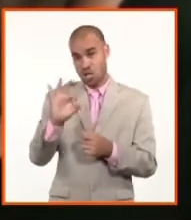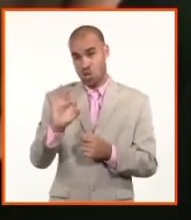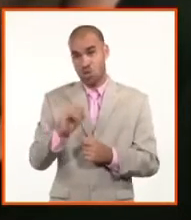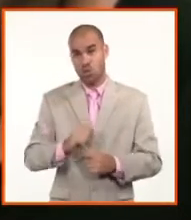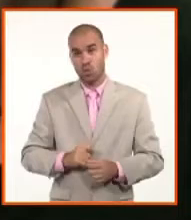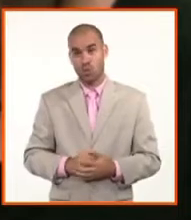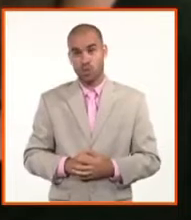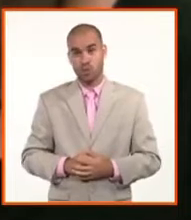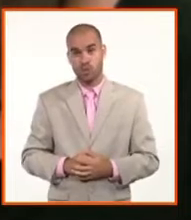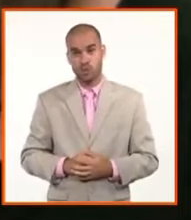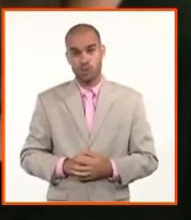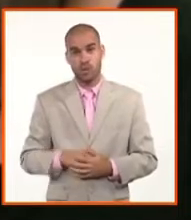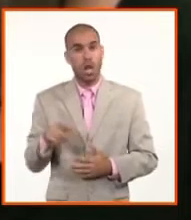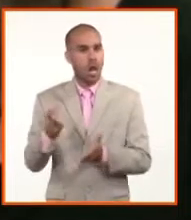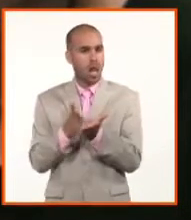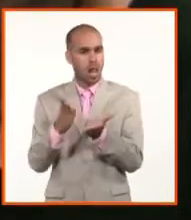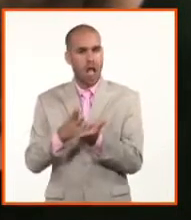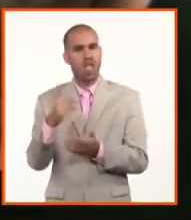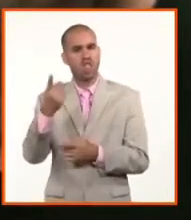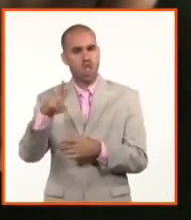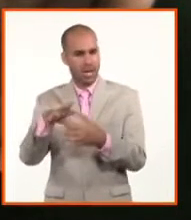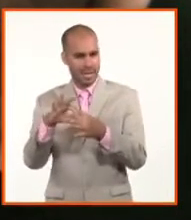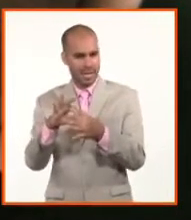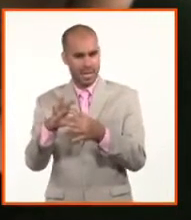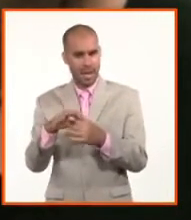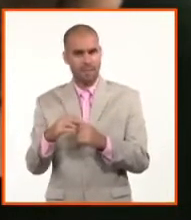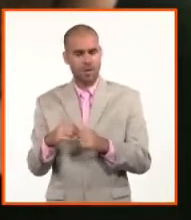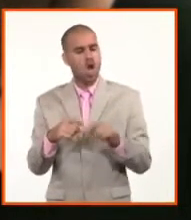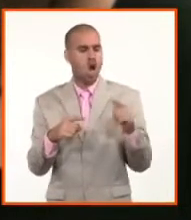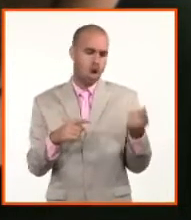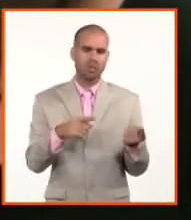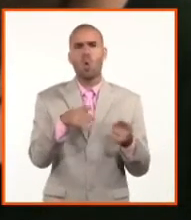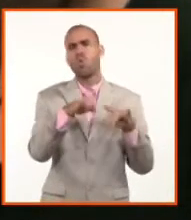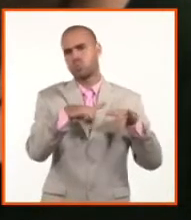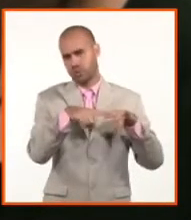en el bachillerato, Luis ya en la universidad,